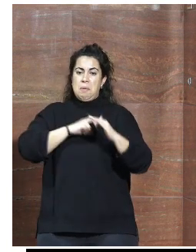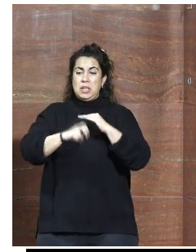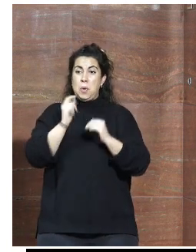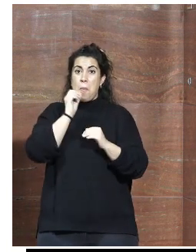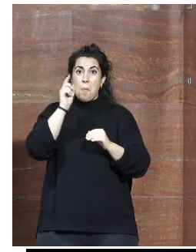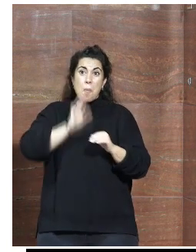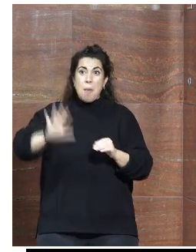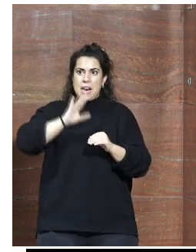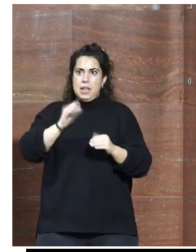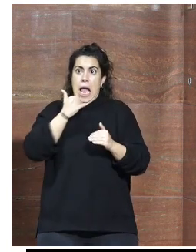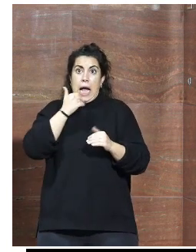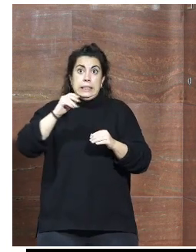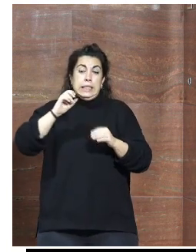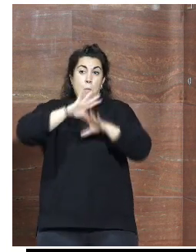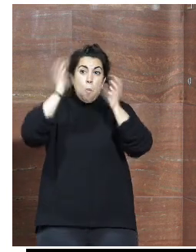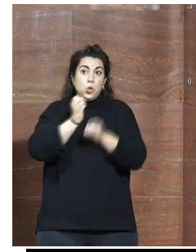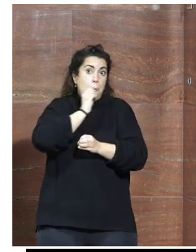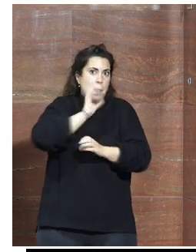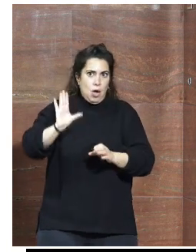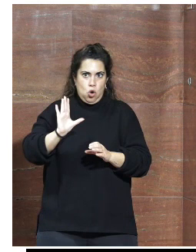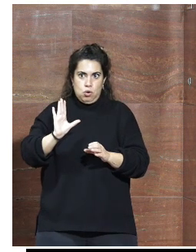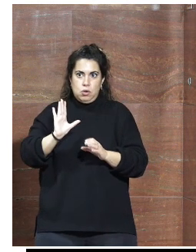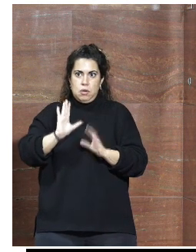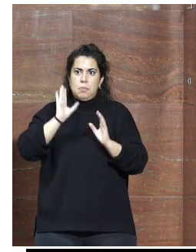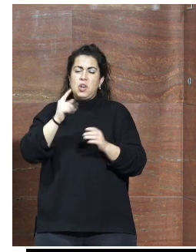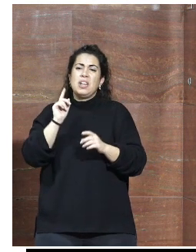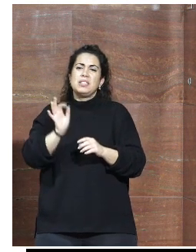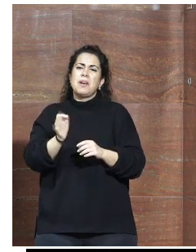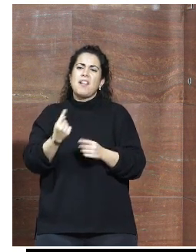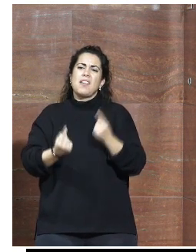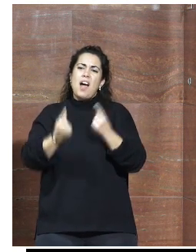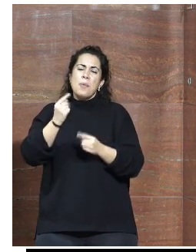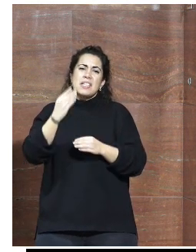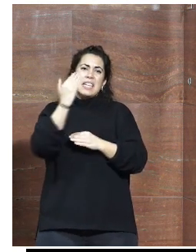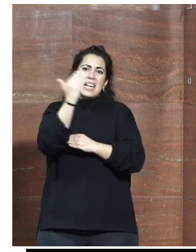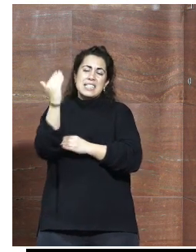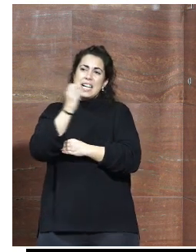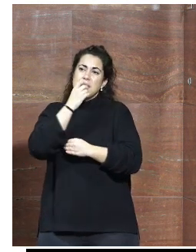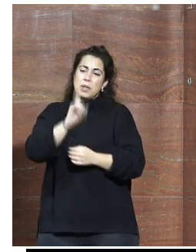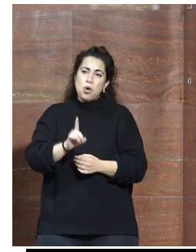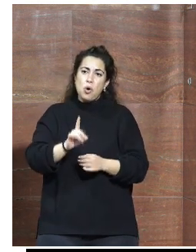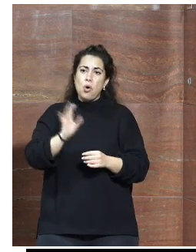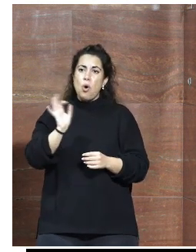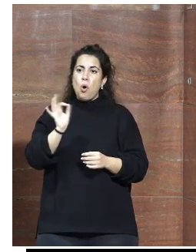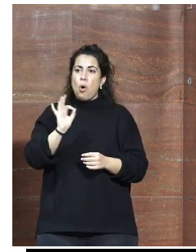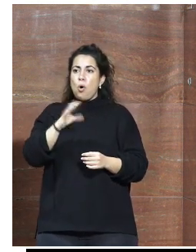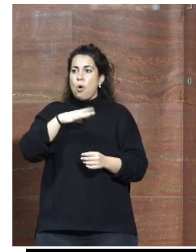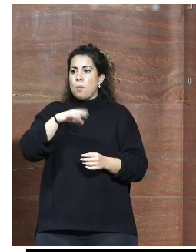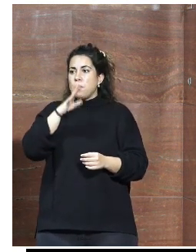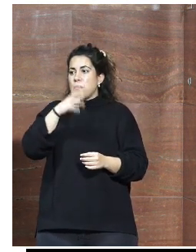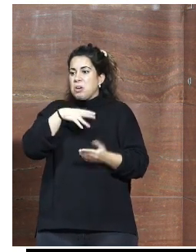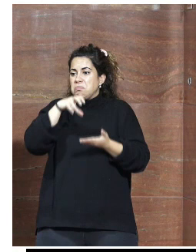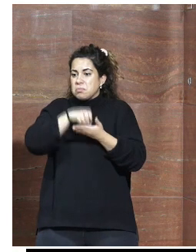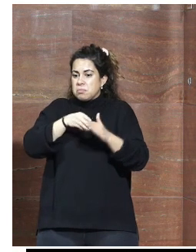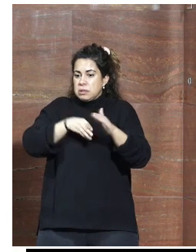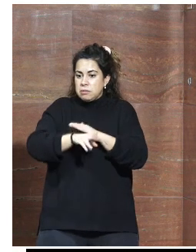así te pierdes, porque hay veces que las señales, bueno, pues no están bien, o porque simplemente entras en una estación con estrés,